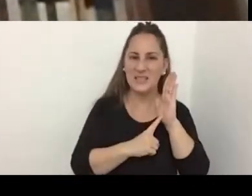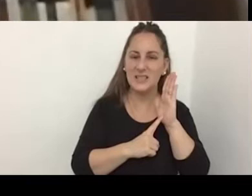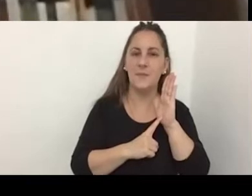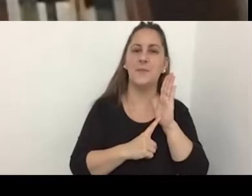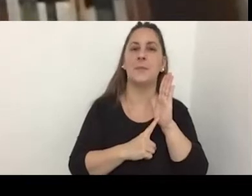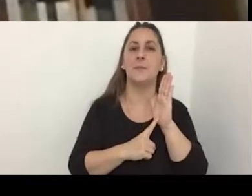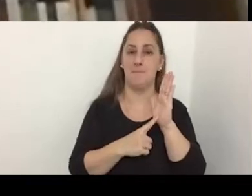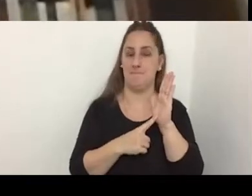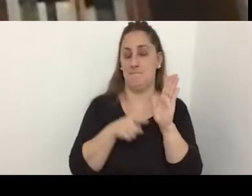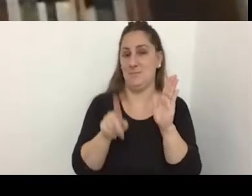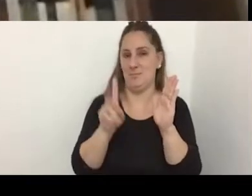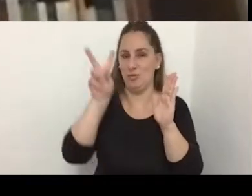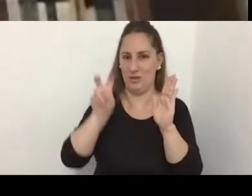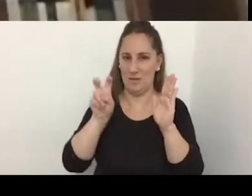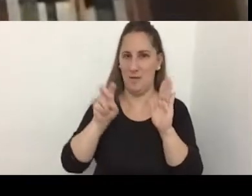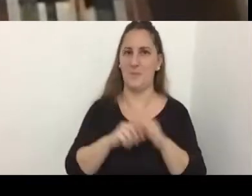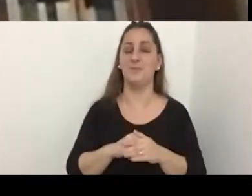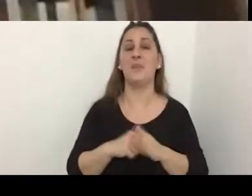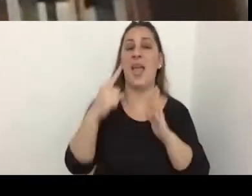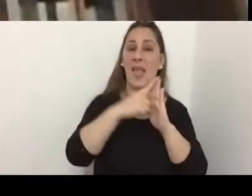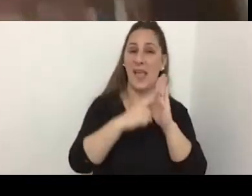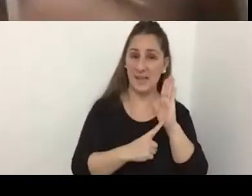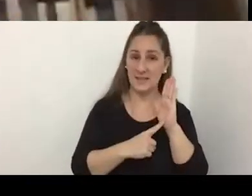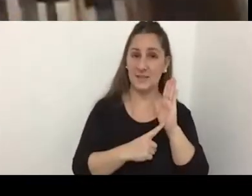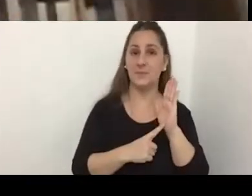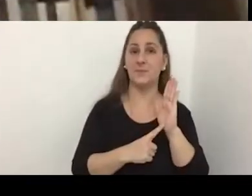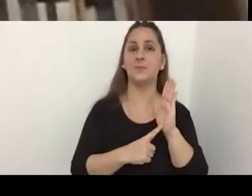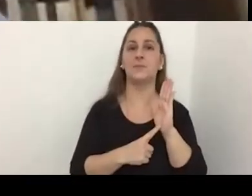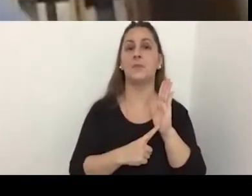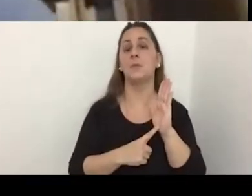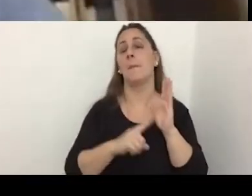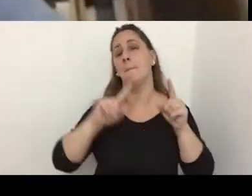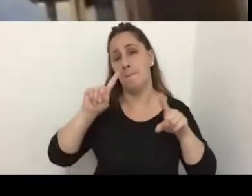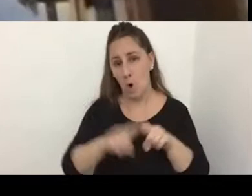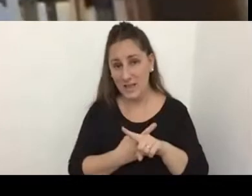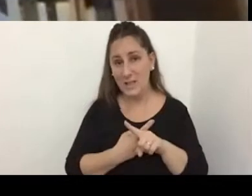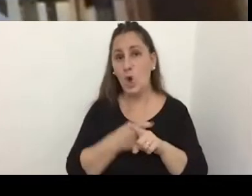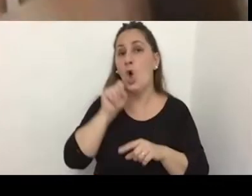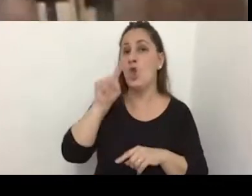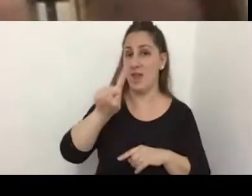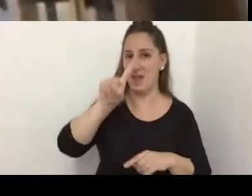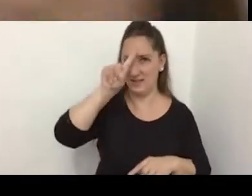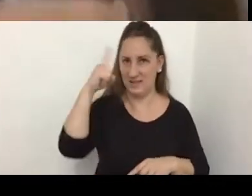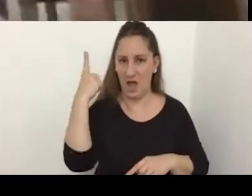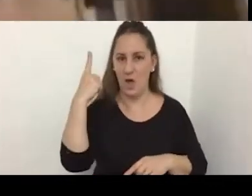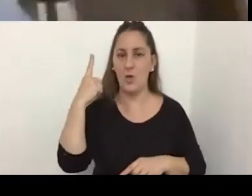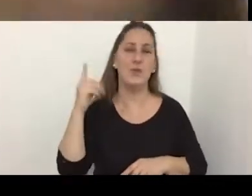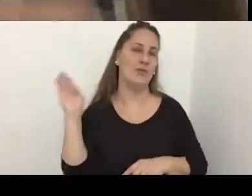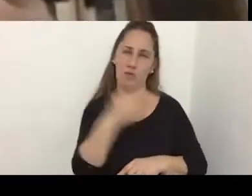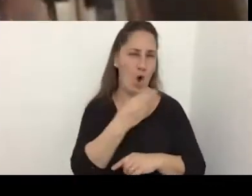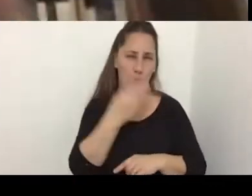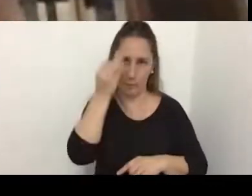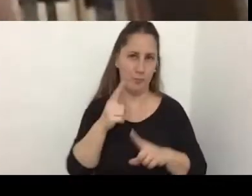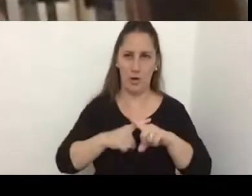para esto, que son ejes, o el eje político-estatal, todos son políticos, pero digo,